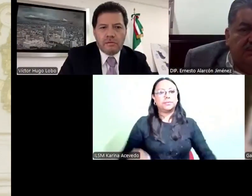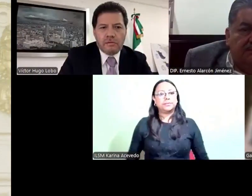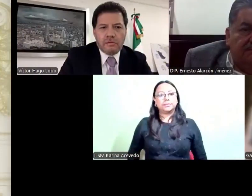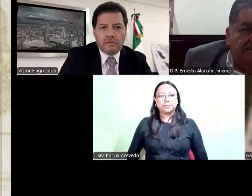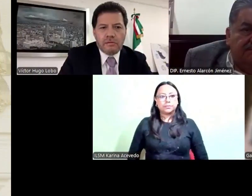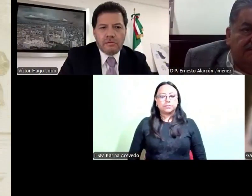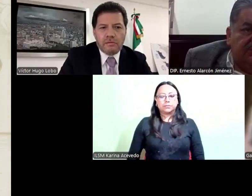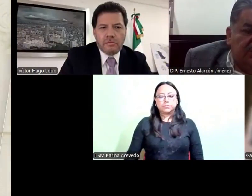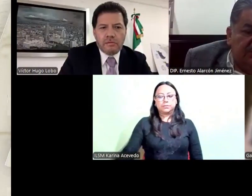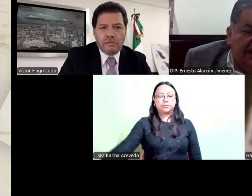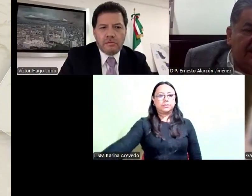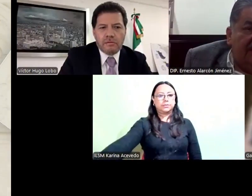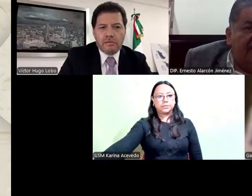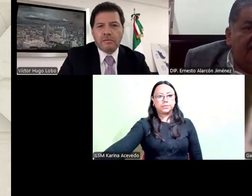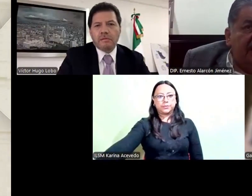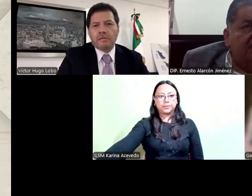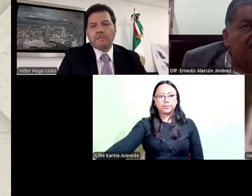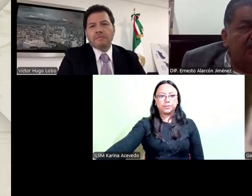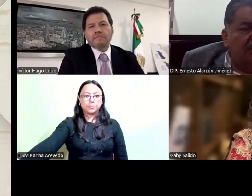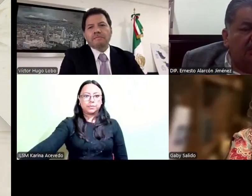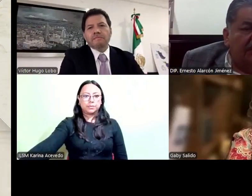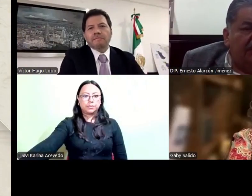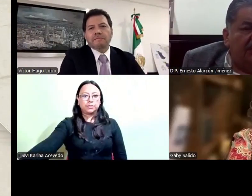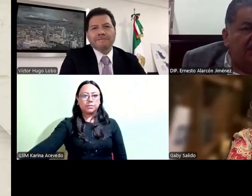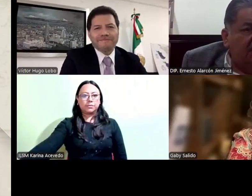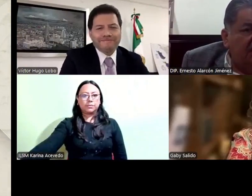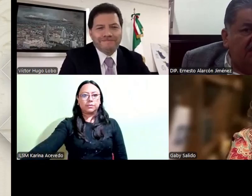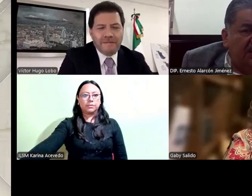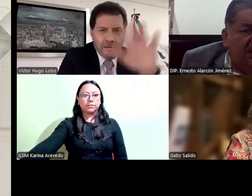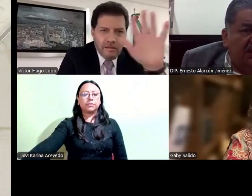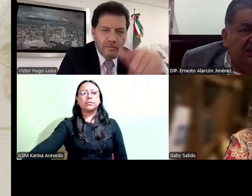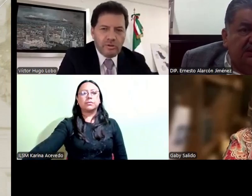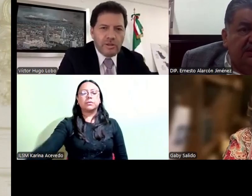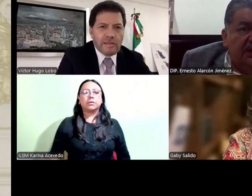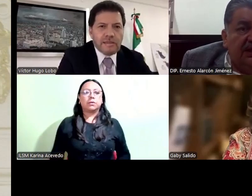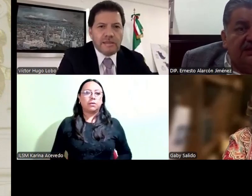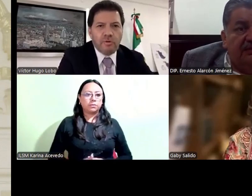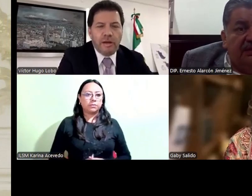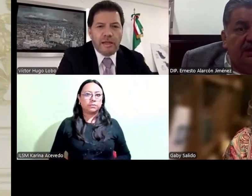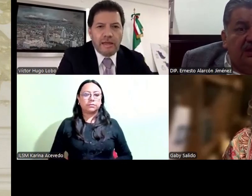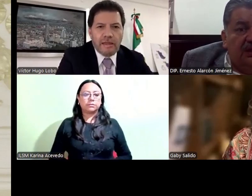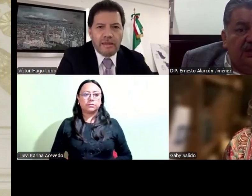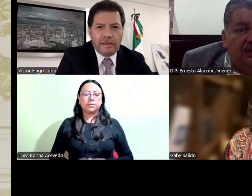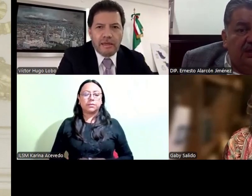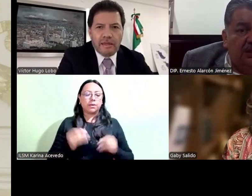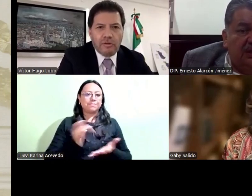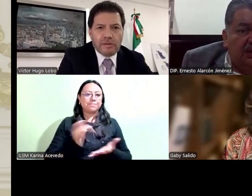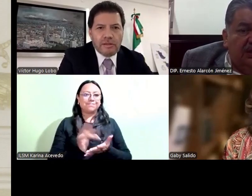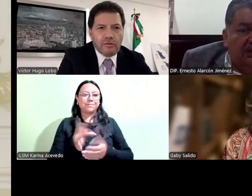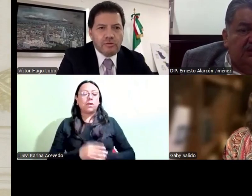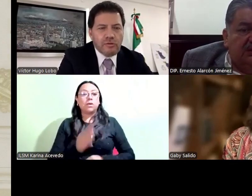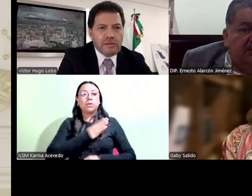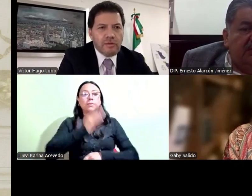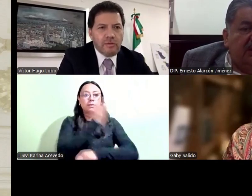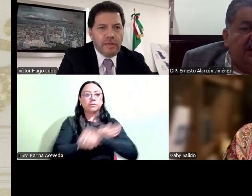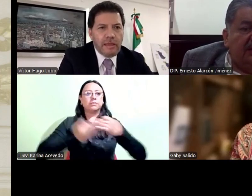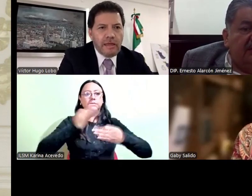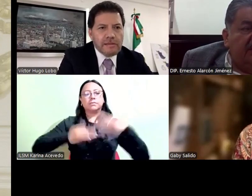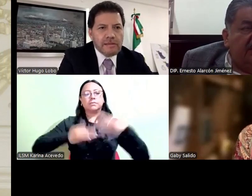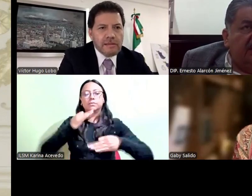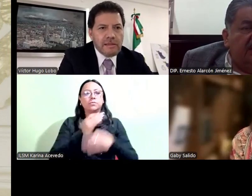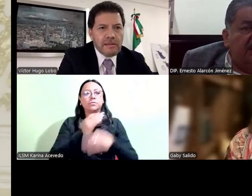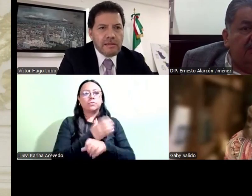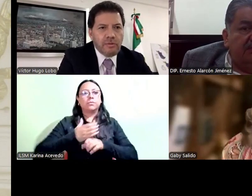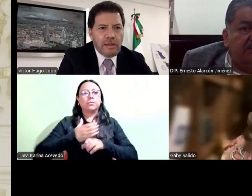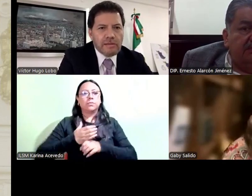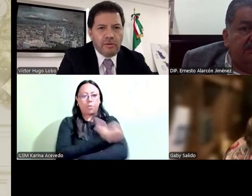Tres, dos, uno. Están al aire. Muchas gracias, muy buena tarde. Tengan todas y todos ustedes,